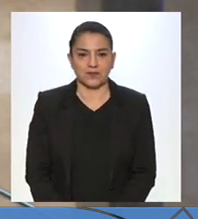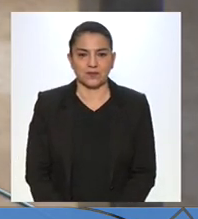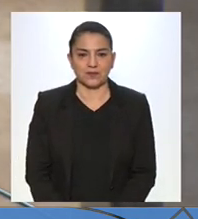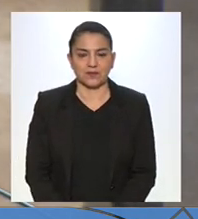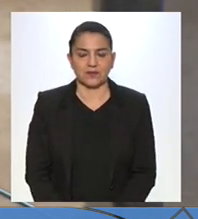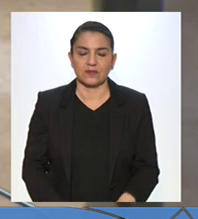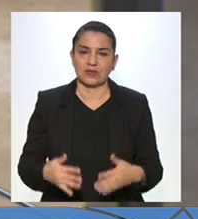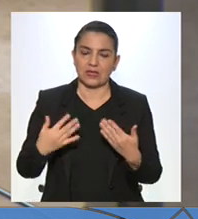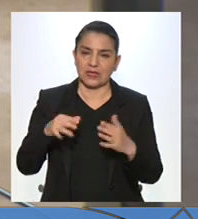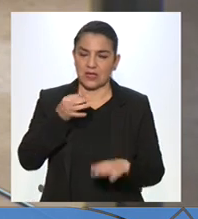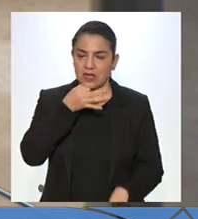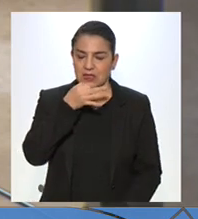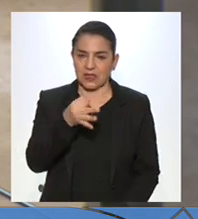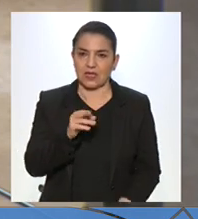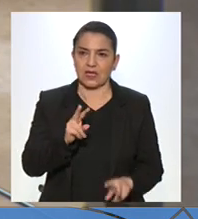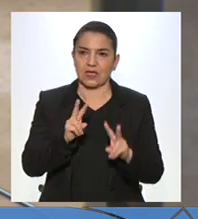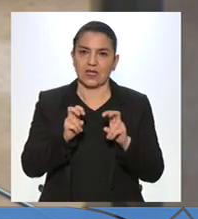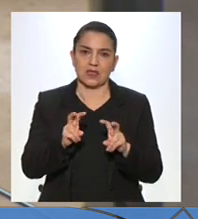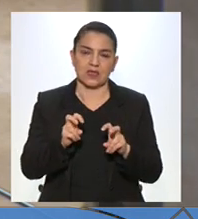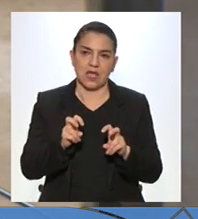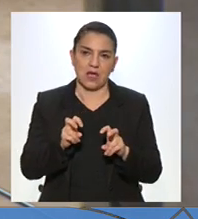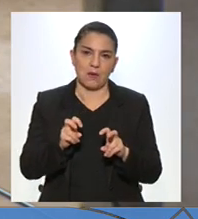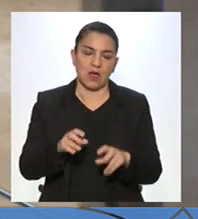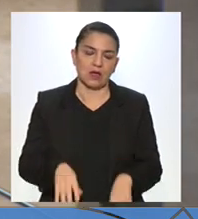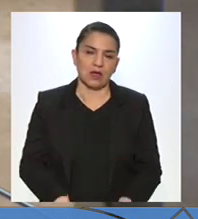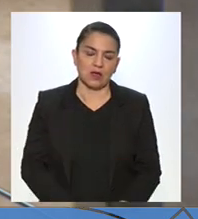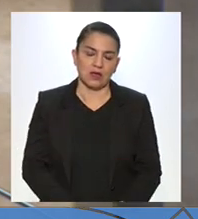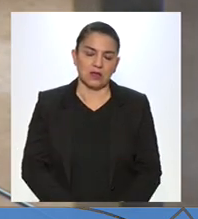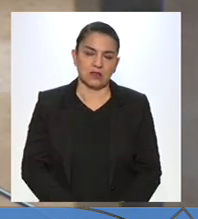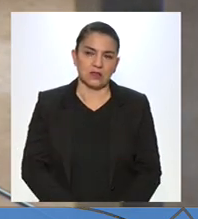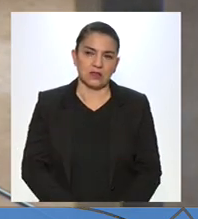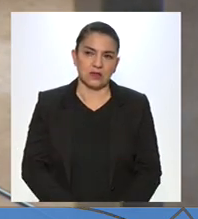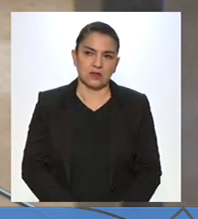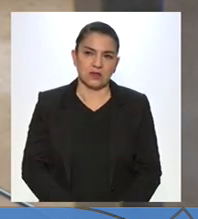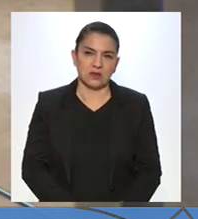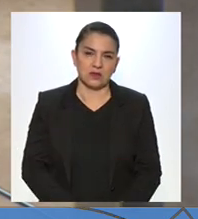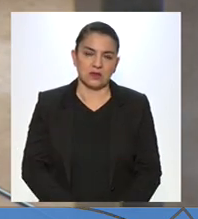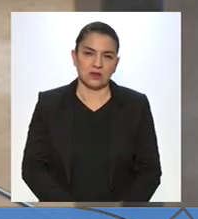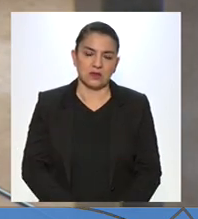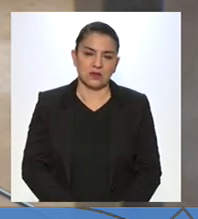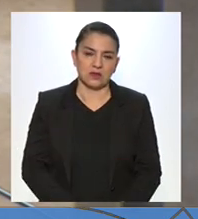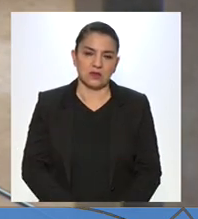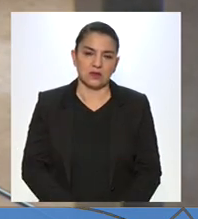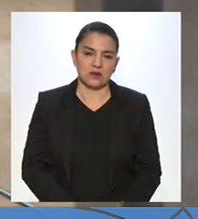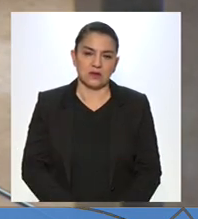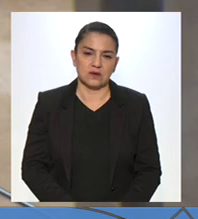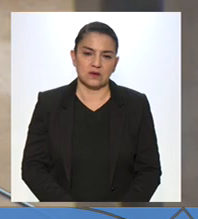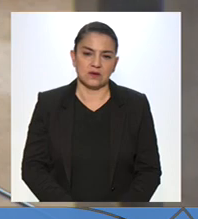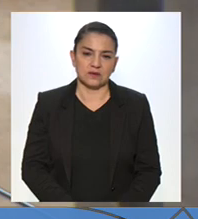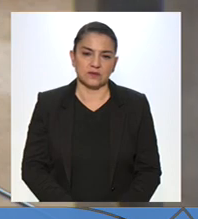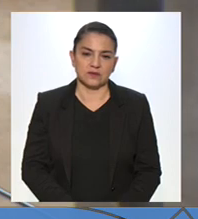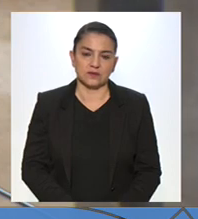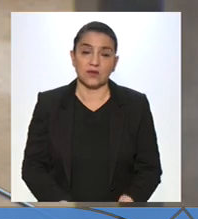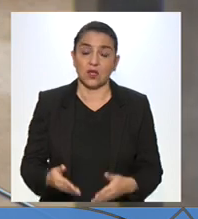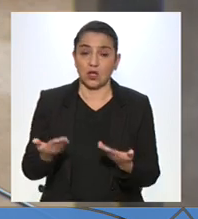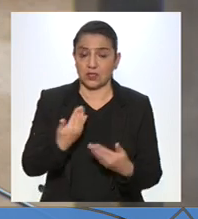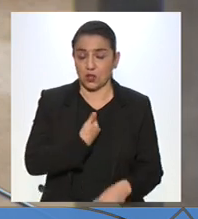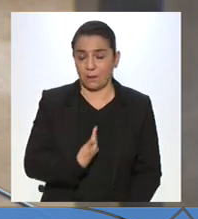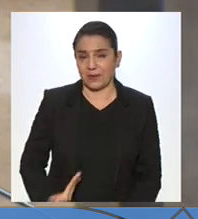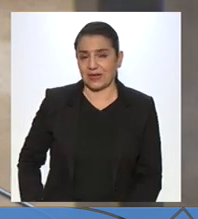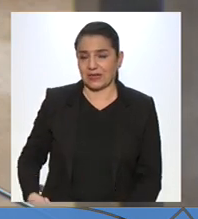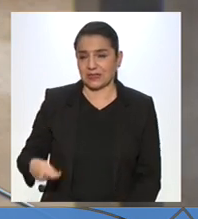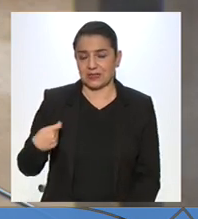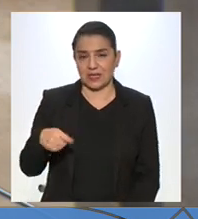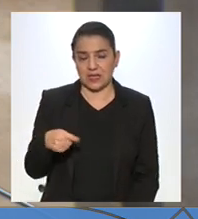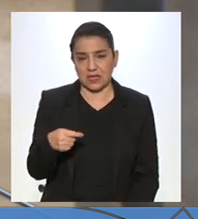Ya me referí al tema de la acumulación de reservas que usted preguntó, así como a la inflación con origen importado. Con eso, Presidenta, creo haber cubierto